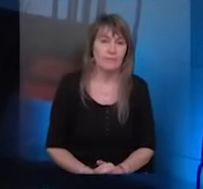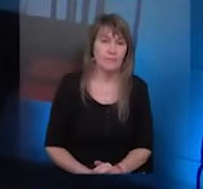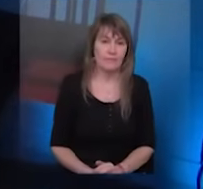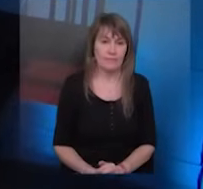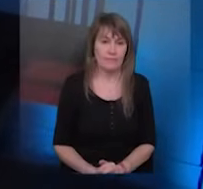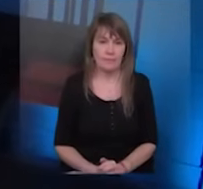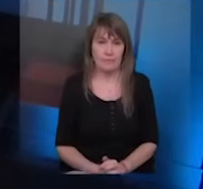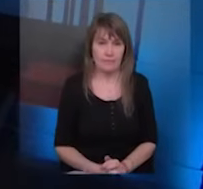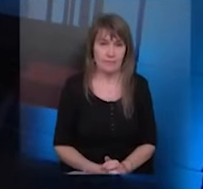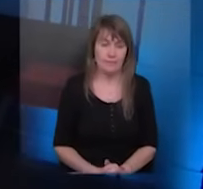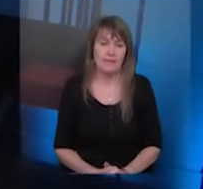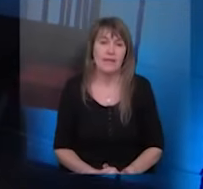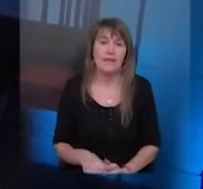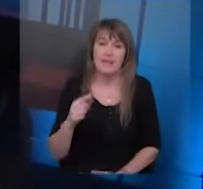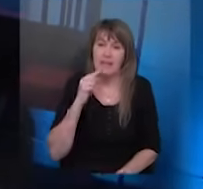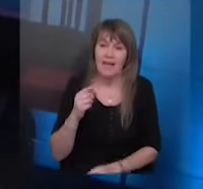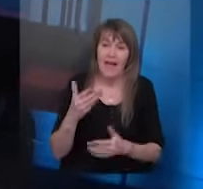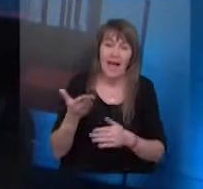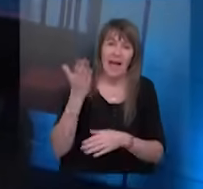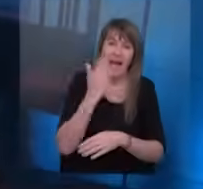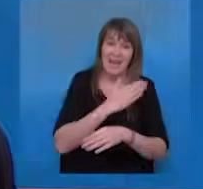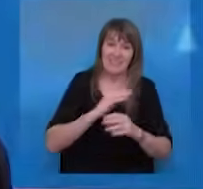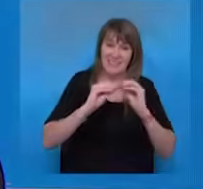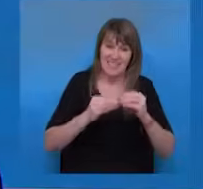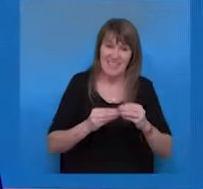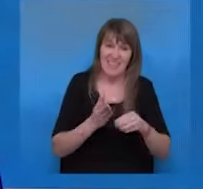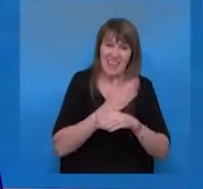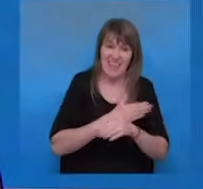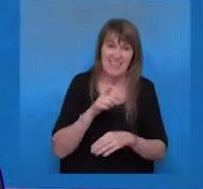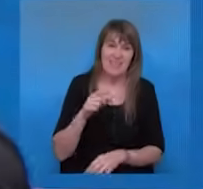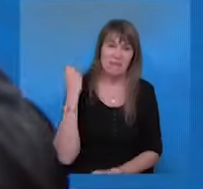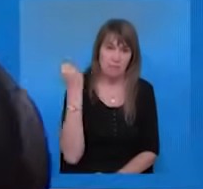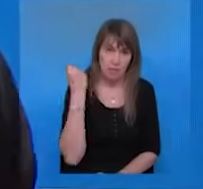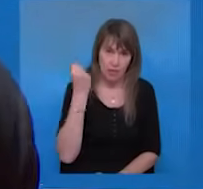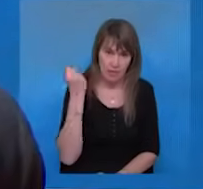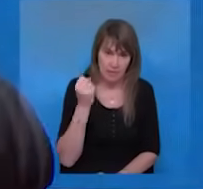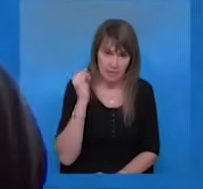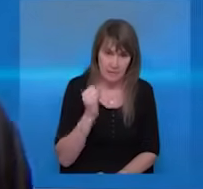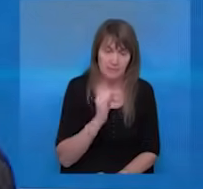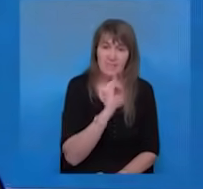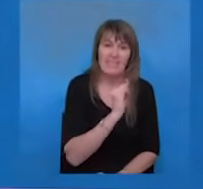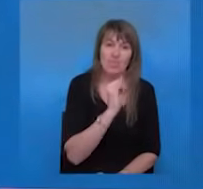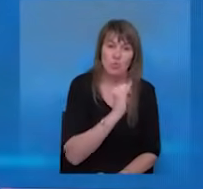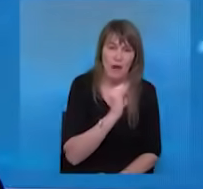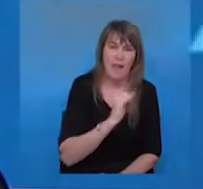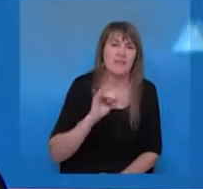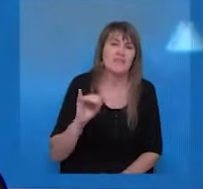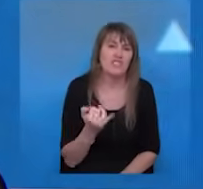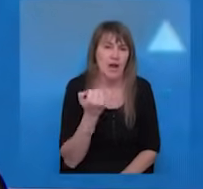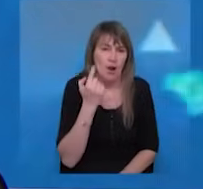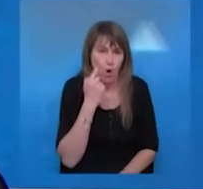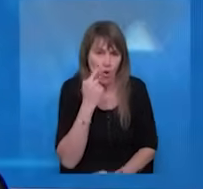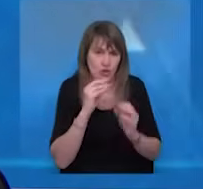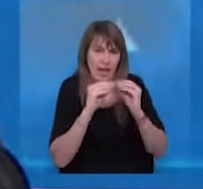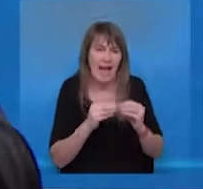dice los antecedentes importan Cuáles son los antecedentes Pablo y turral de todos lo conocen es